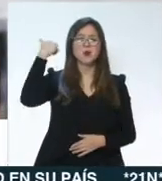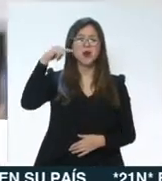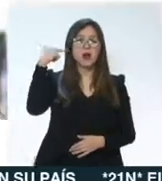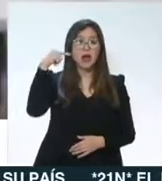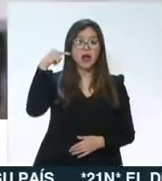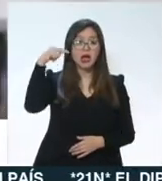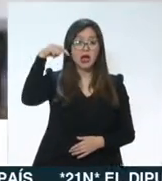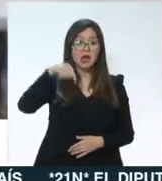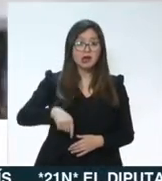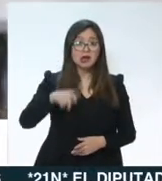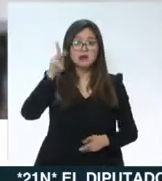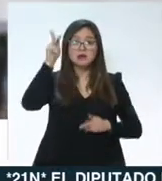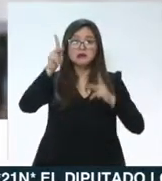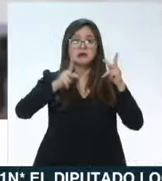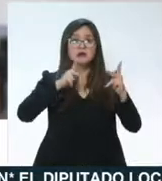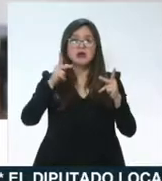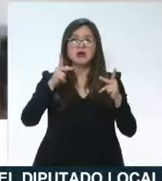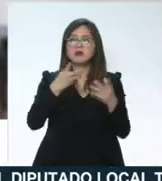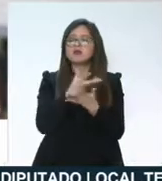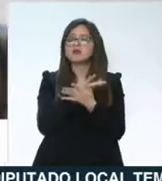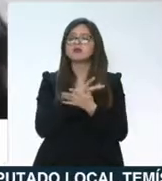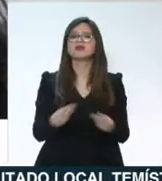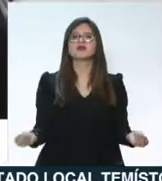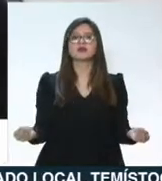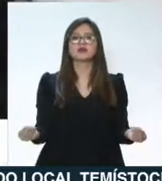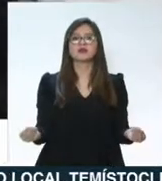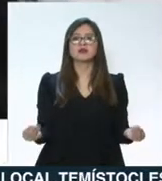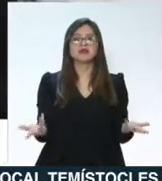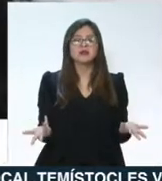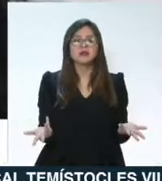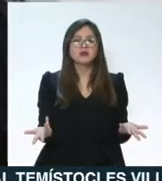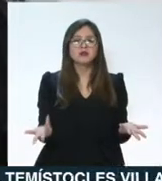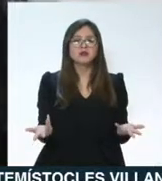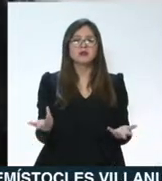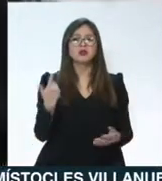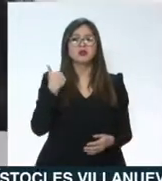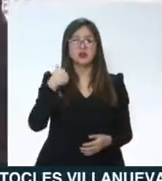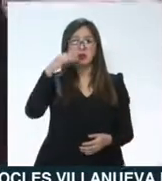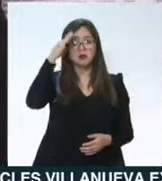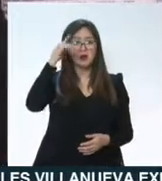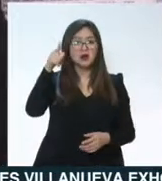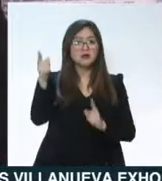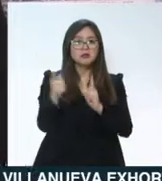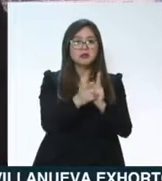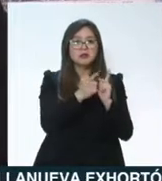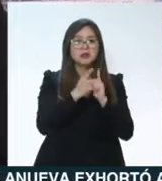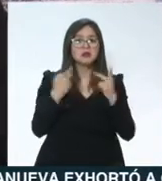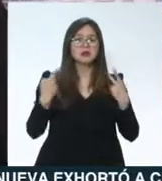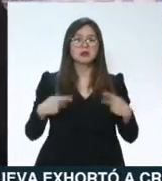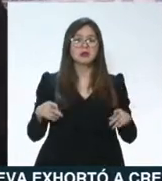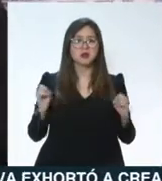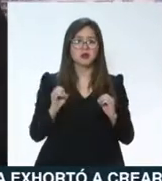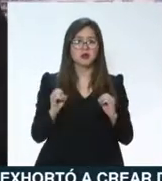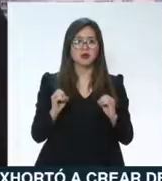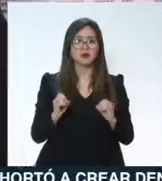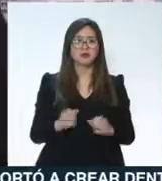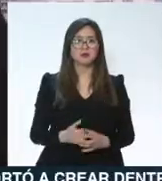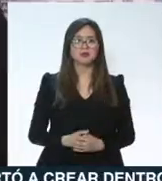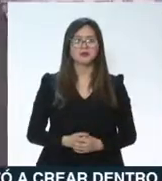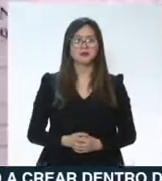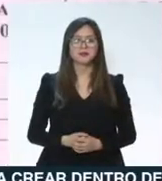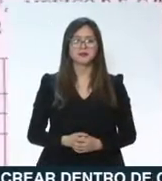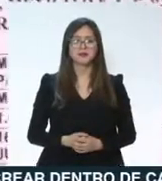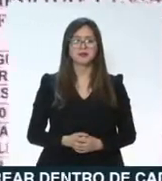perdió. No creo que se acerque a las personas. Pues yo les pido